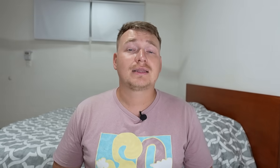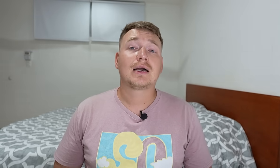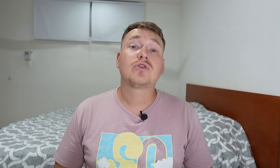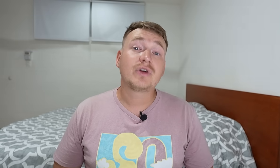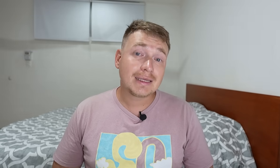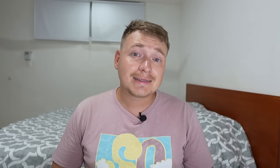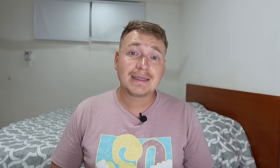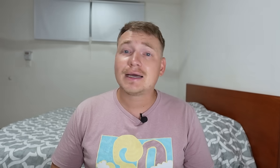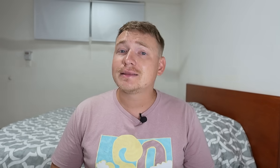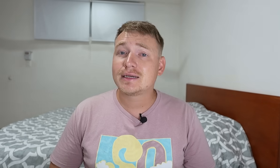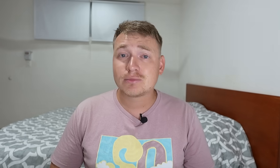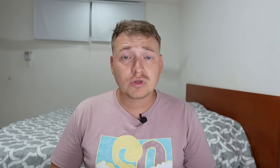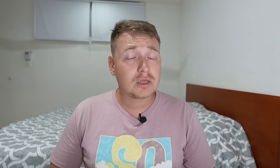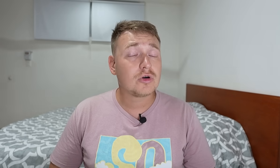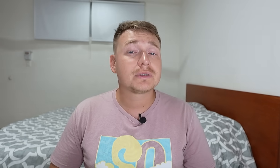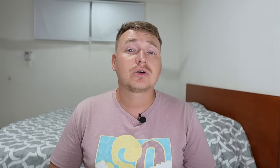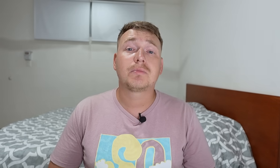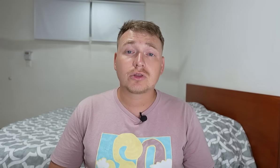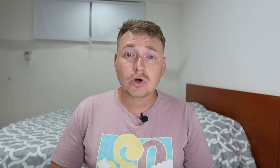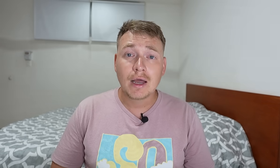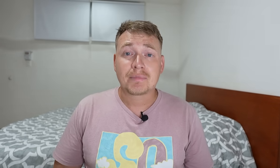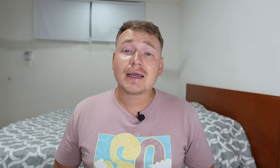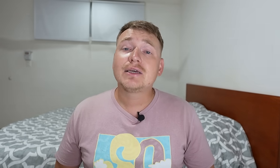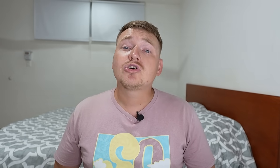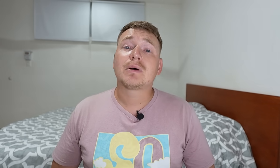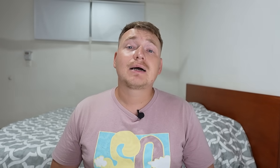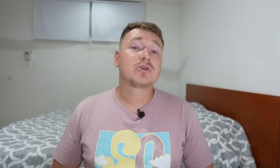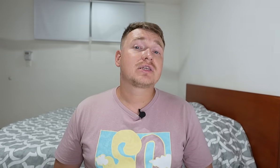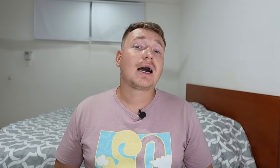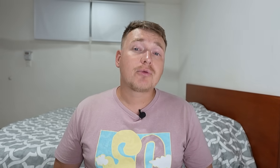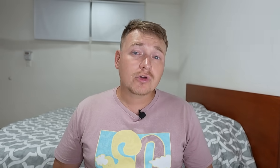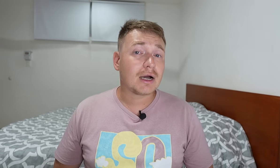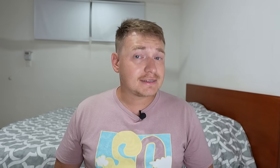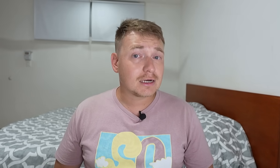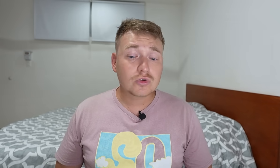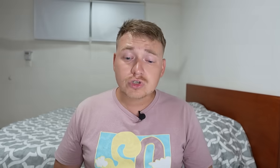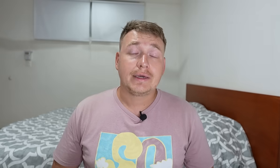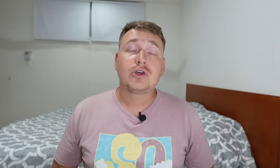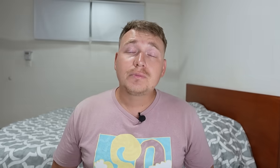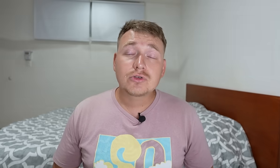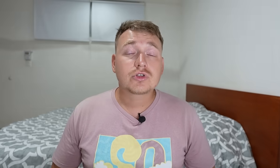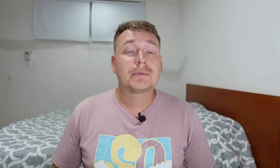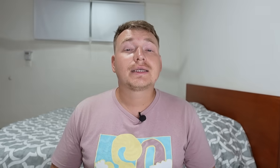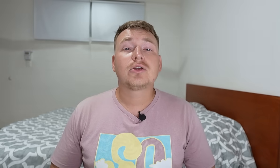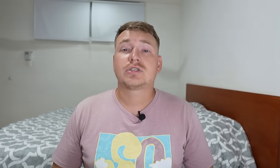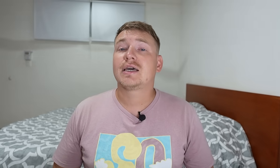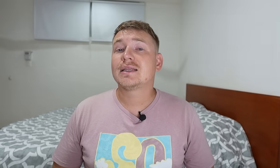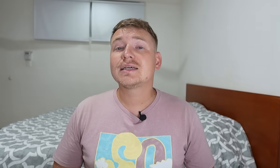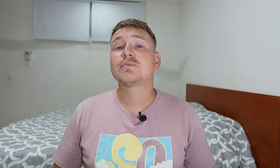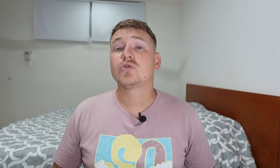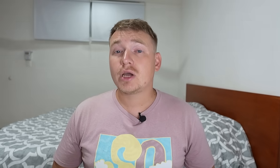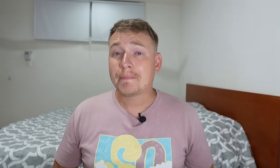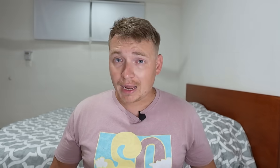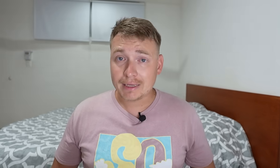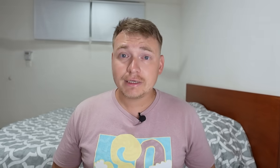hoy en la conferencia de Andrés Manuel López Obrador ha dicho palabras de apoyo hacia rusos, y yo vi sus comentarios que